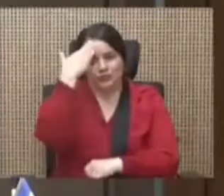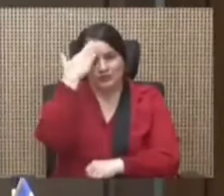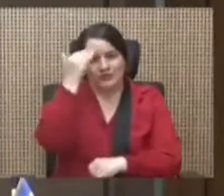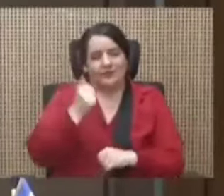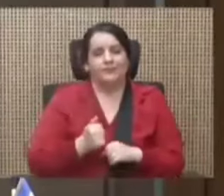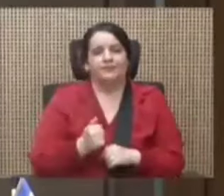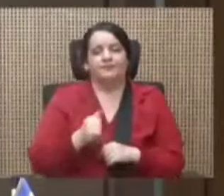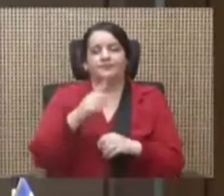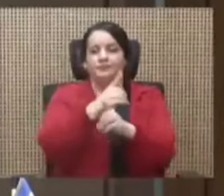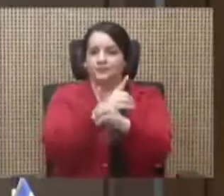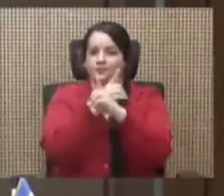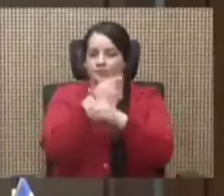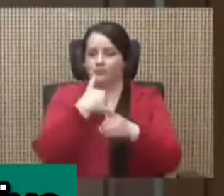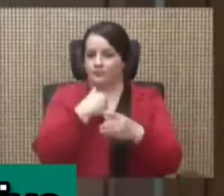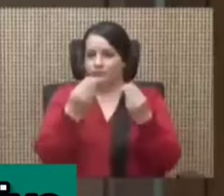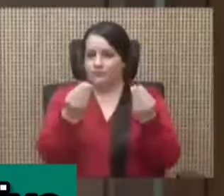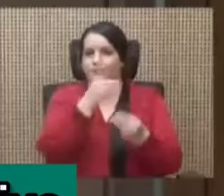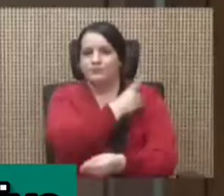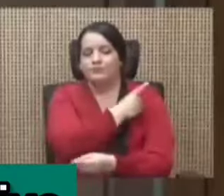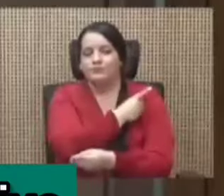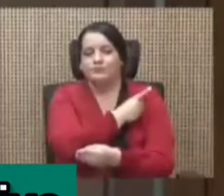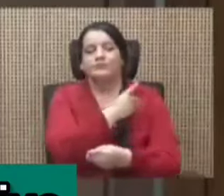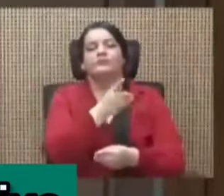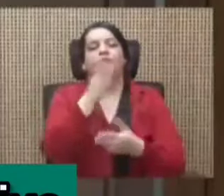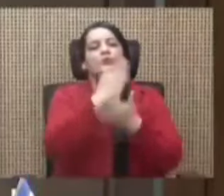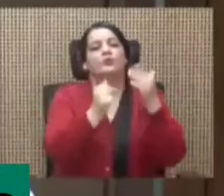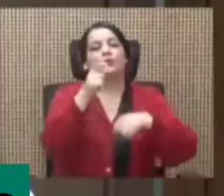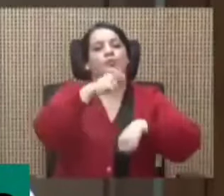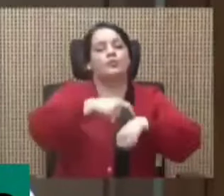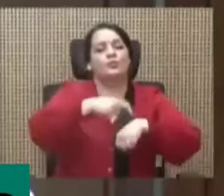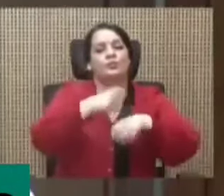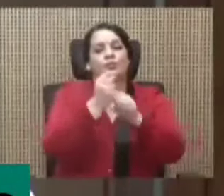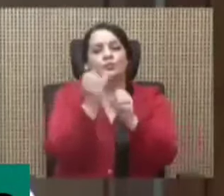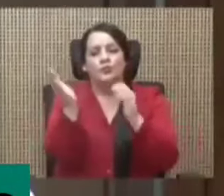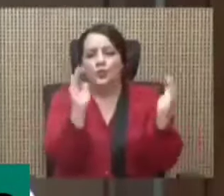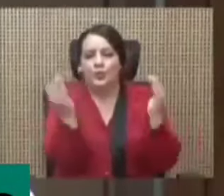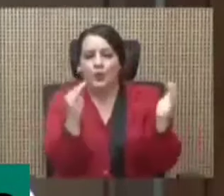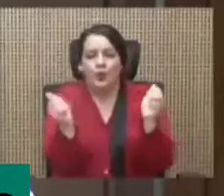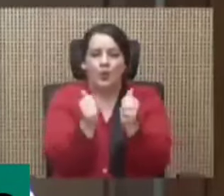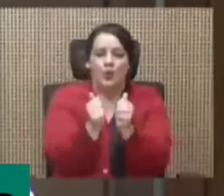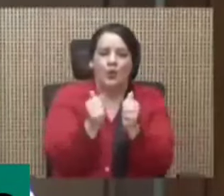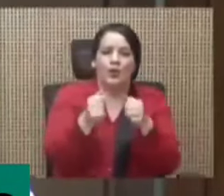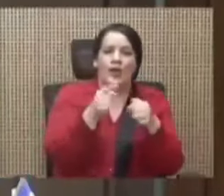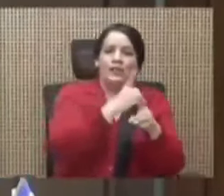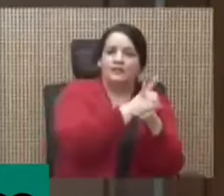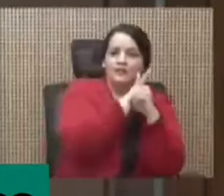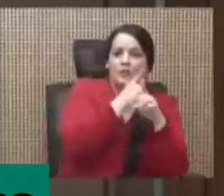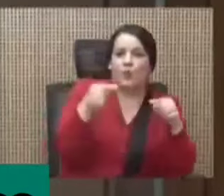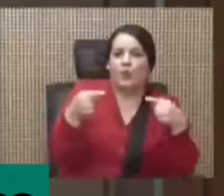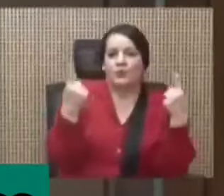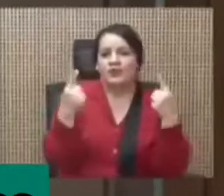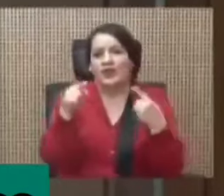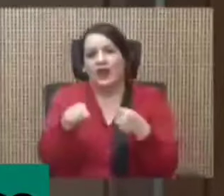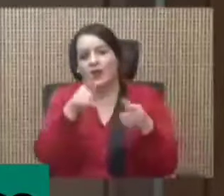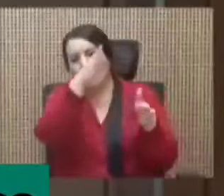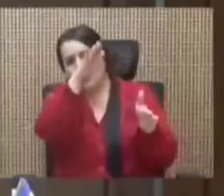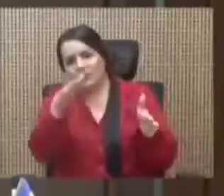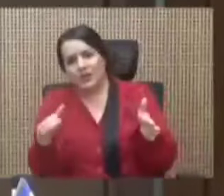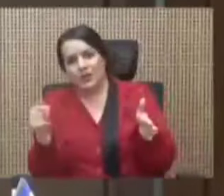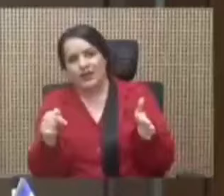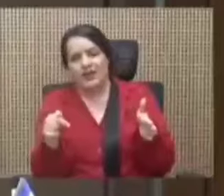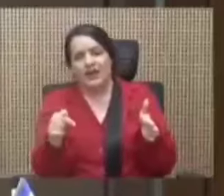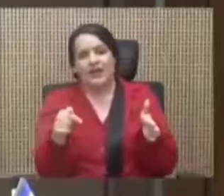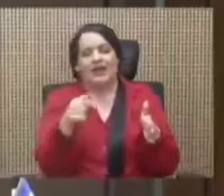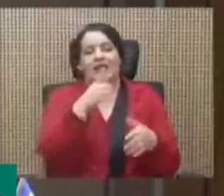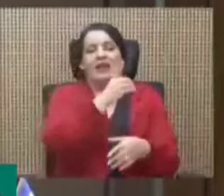sé que la defensoría tiene muchas direcciones. En algún momento hacíamos un comparativo contra la defensoría, contra la Contraloría, que tiene la defensoría más direcciones que la